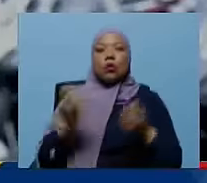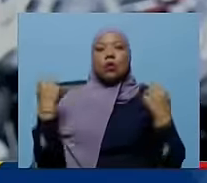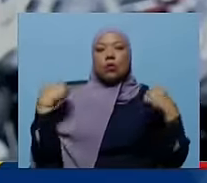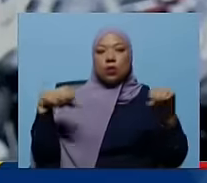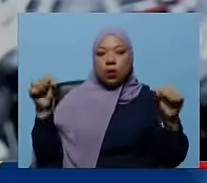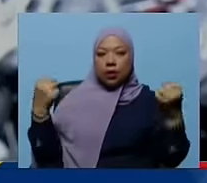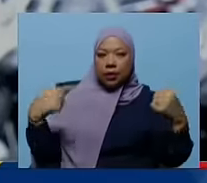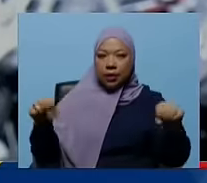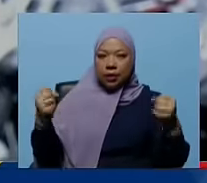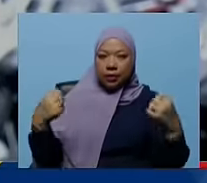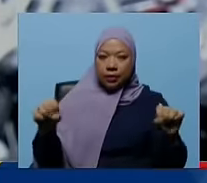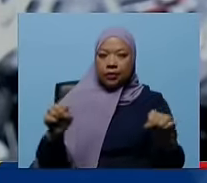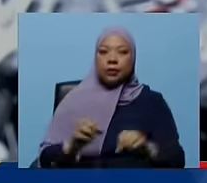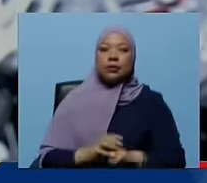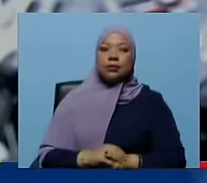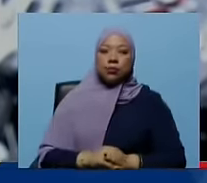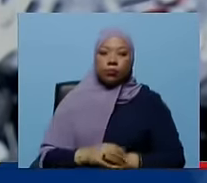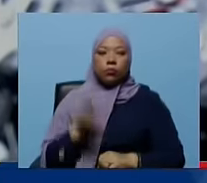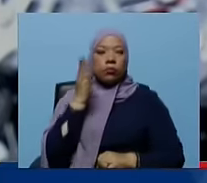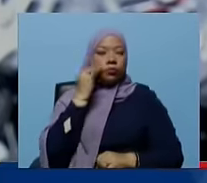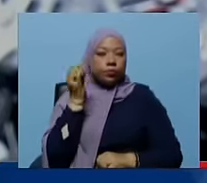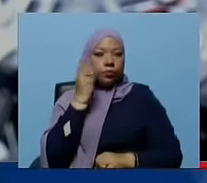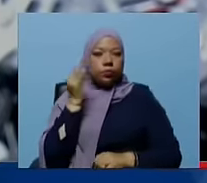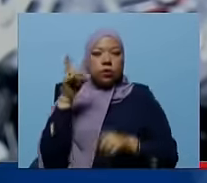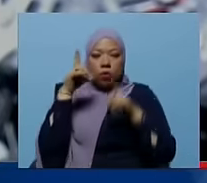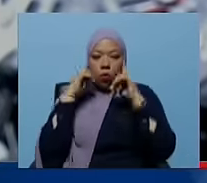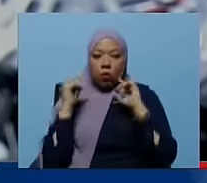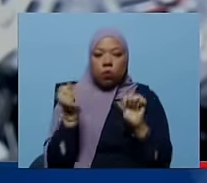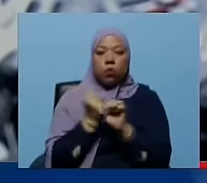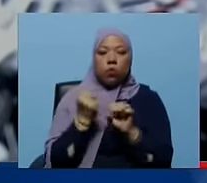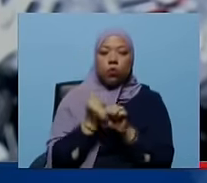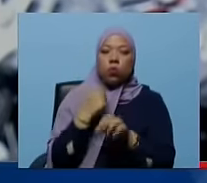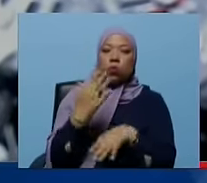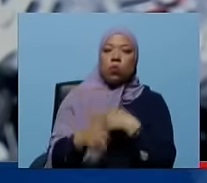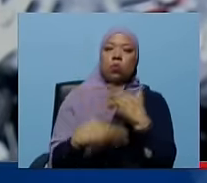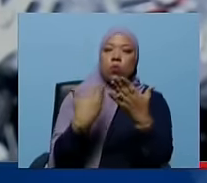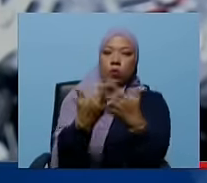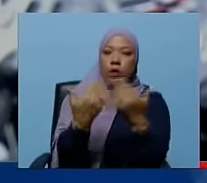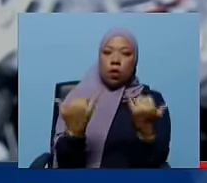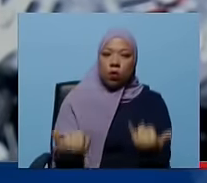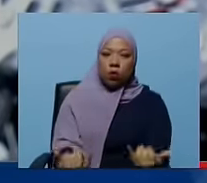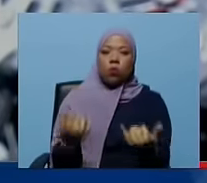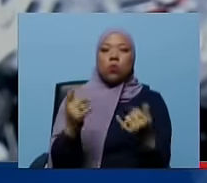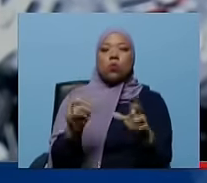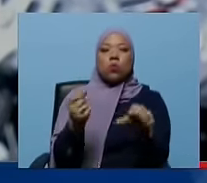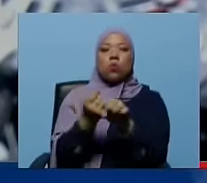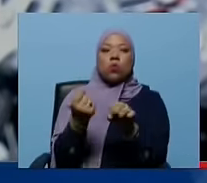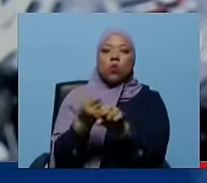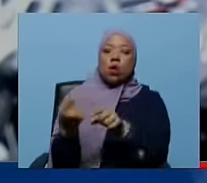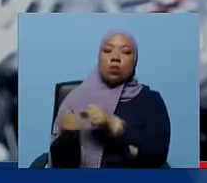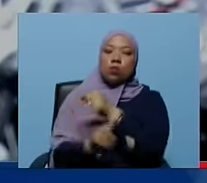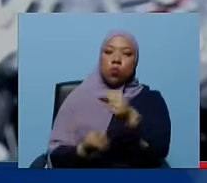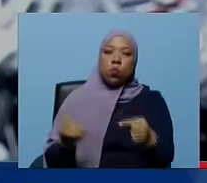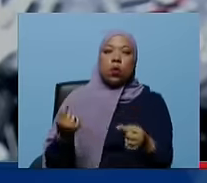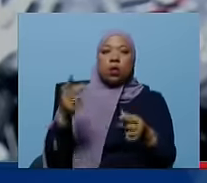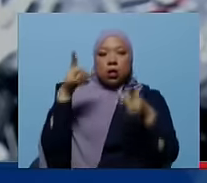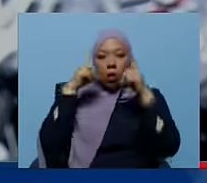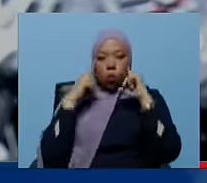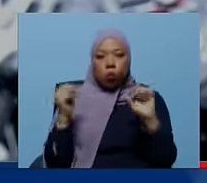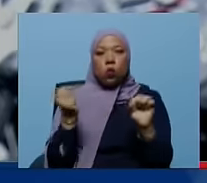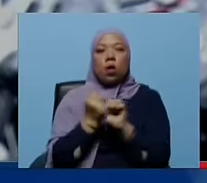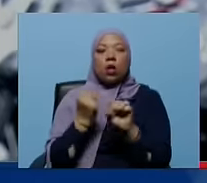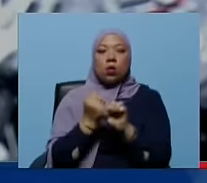práctica, de la experiencia profesional de décadas, surgen de la creatividad, de la